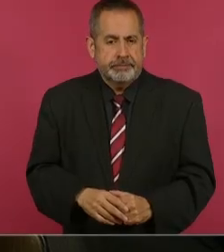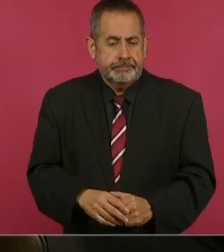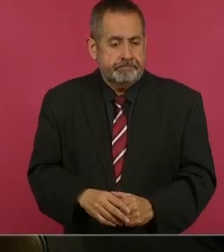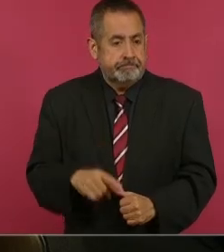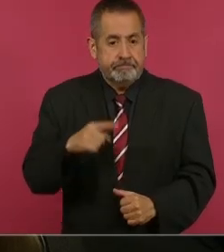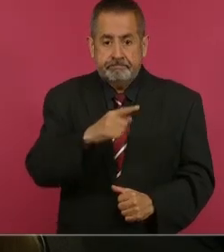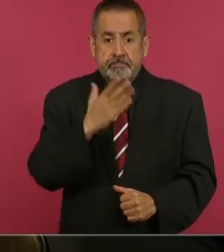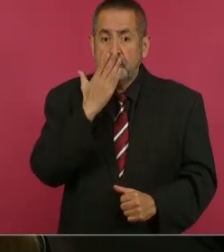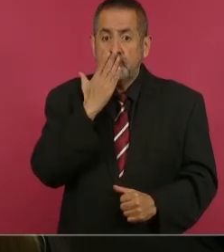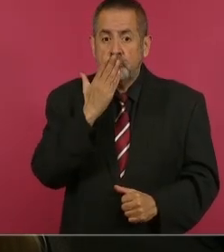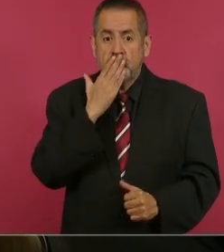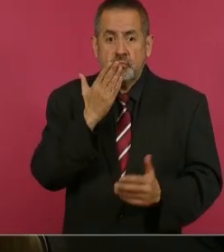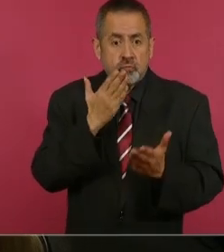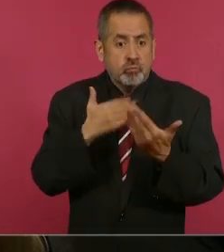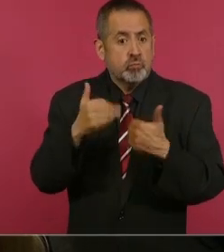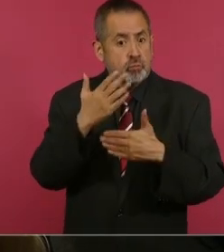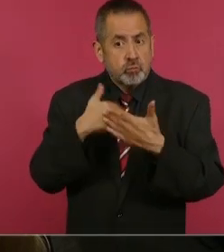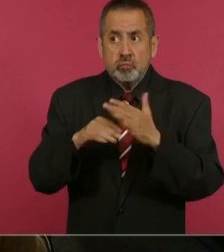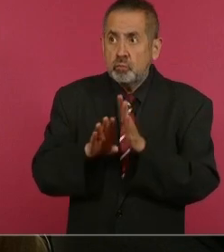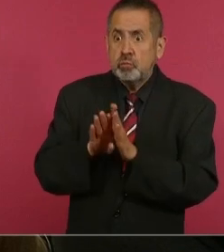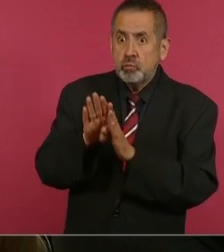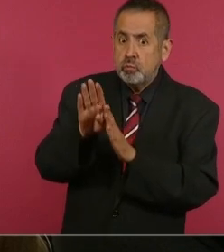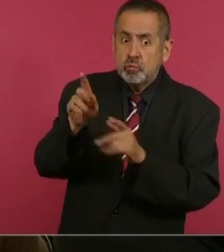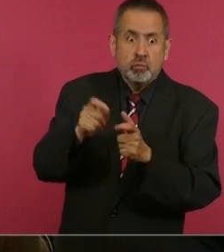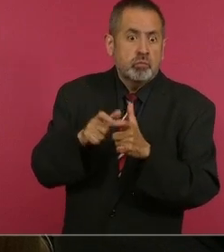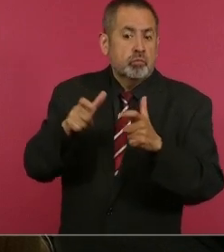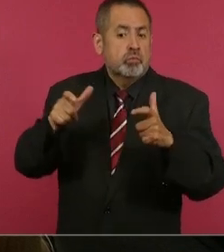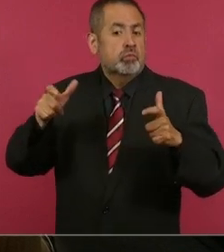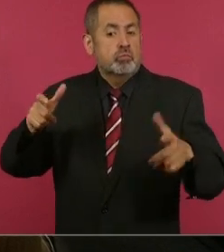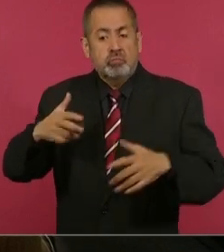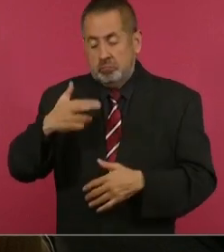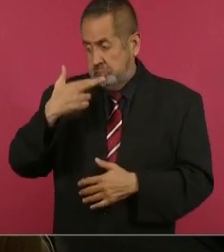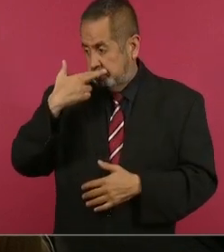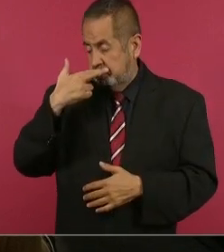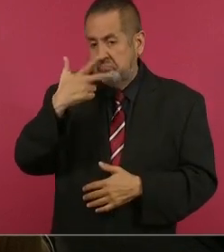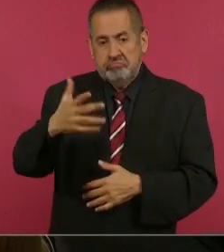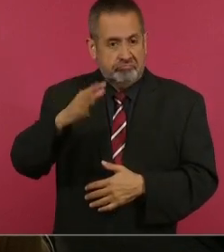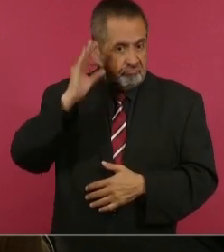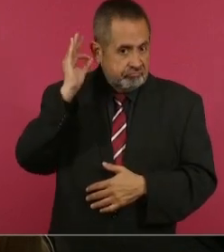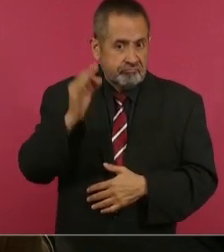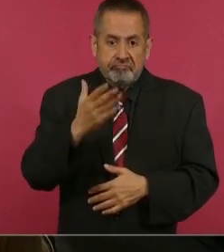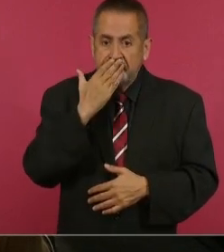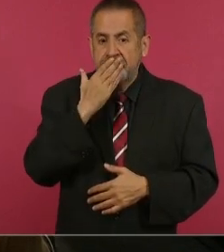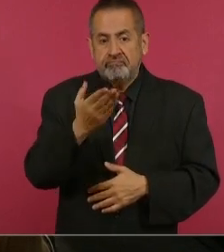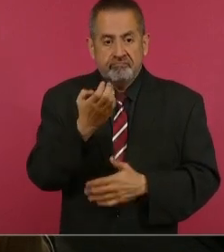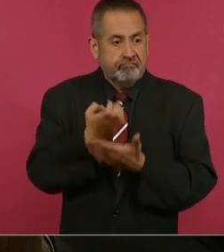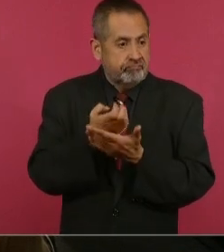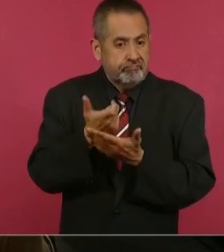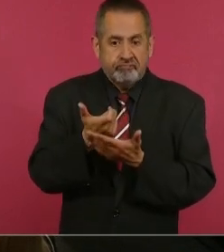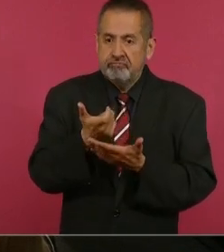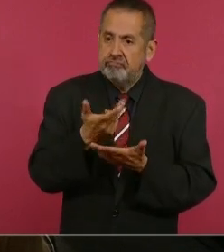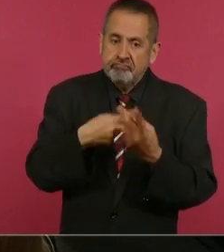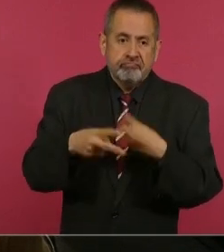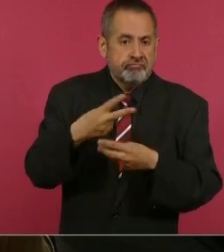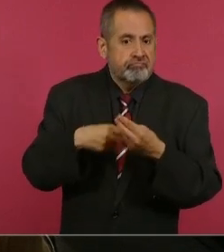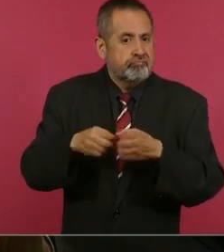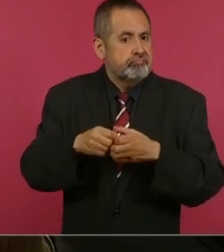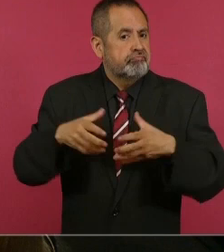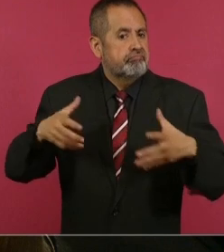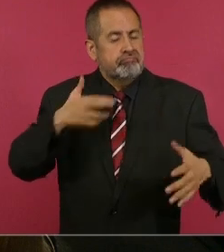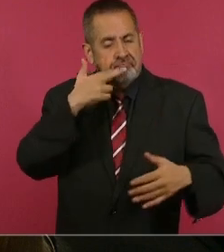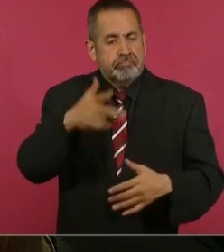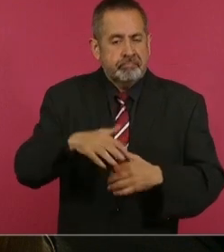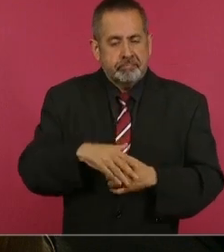creciendo actualmente y van a crecer más. Yo creo que